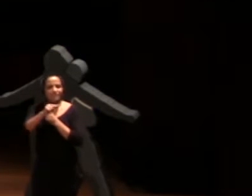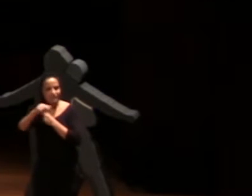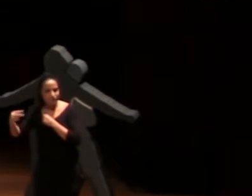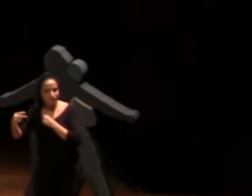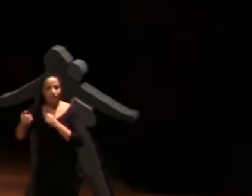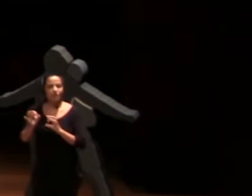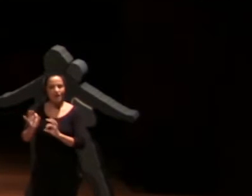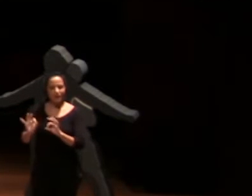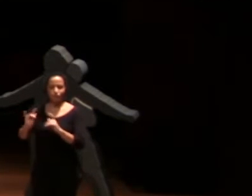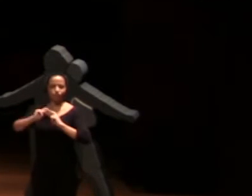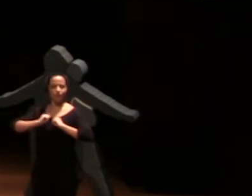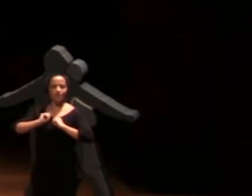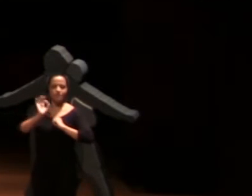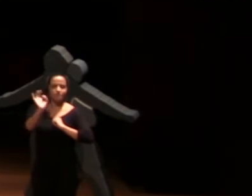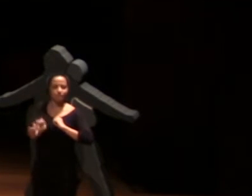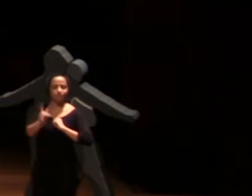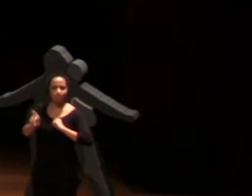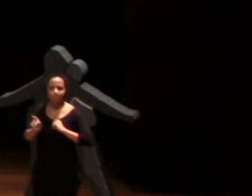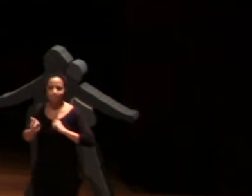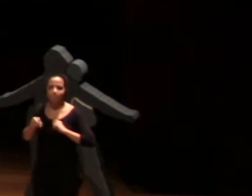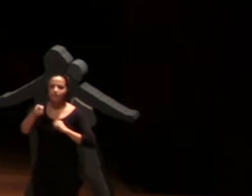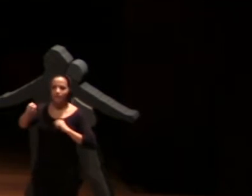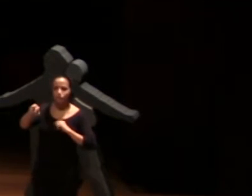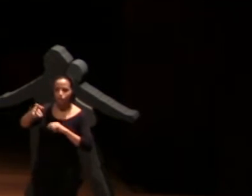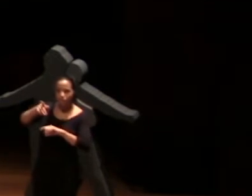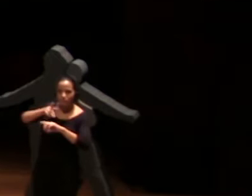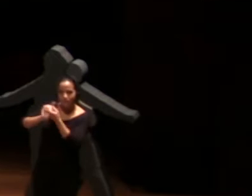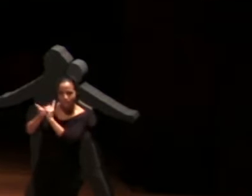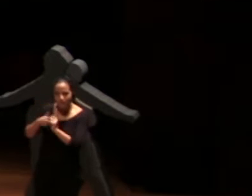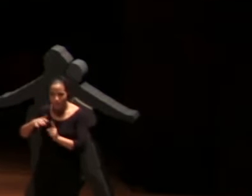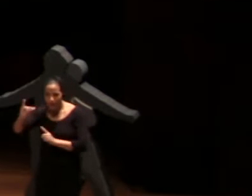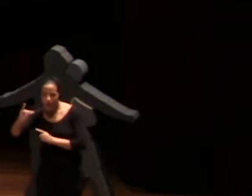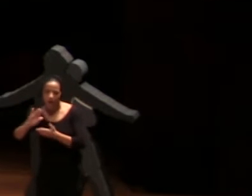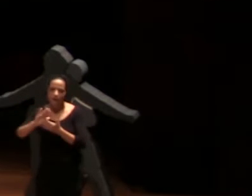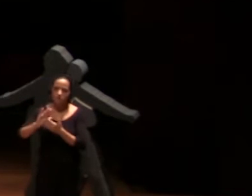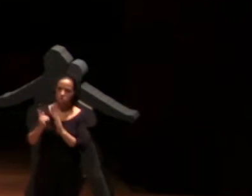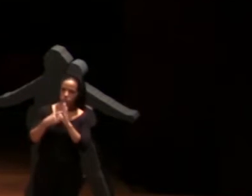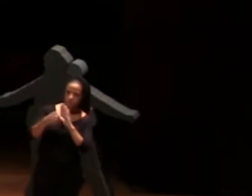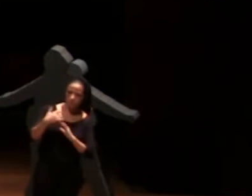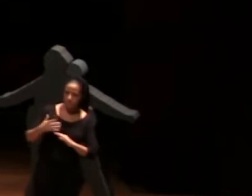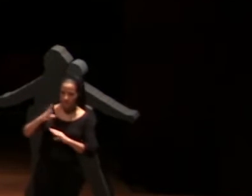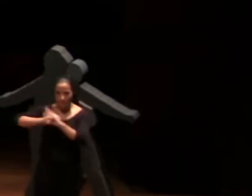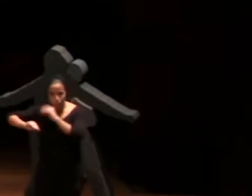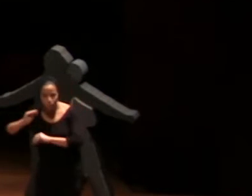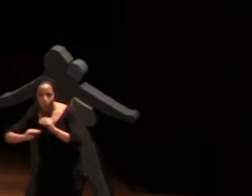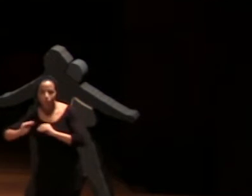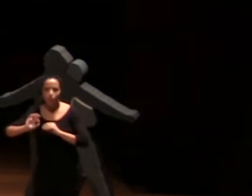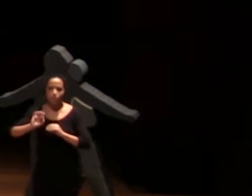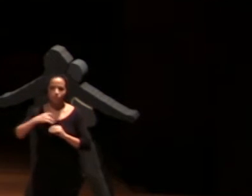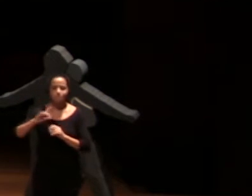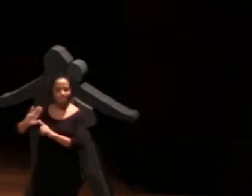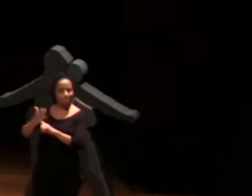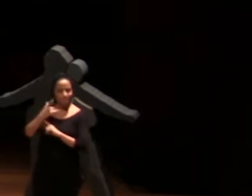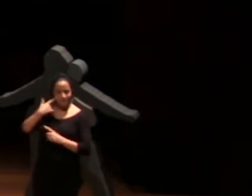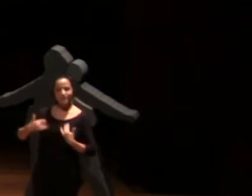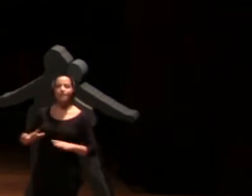verdaderamente nos va a determinar si está o no está lo que queríamos cambiar, o el nivel de severidad para demostrar que verdaderamente hay un cambio en